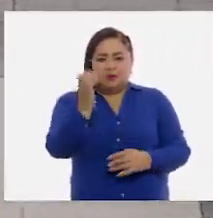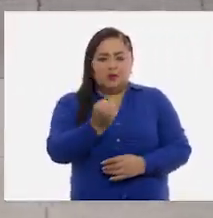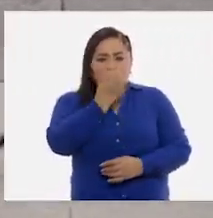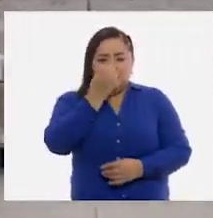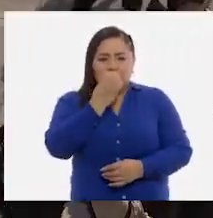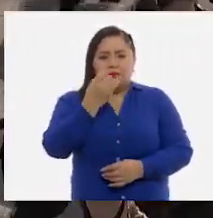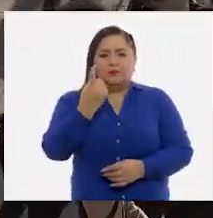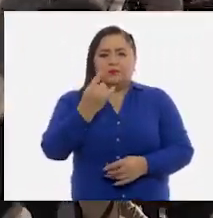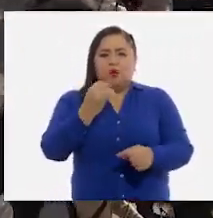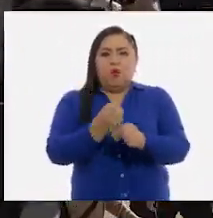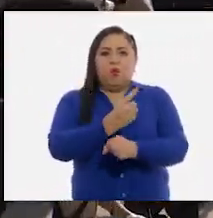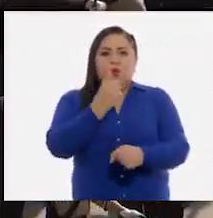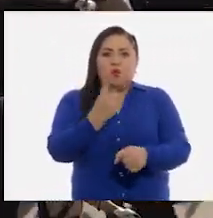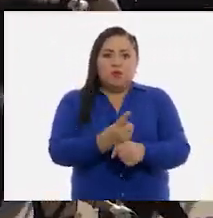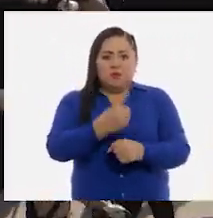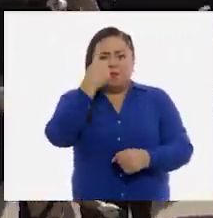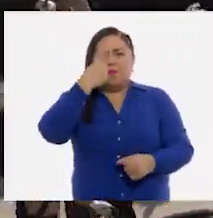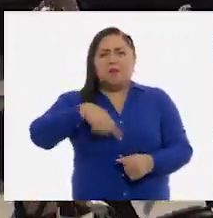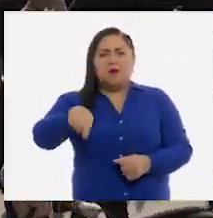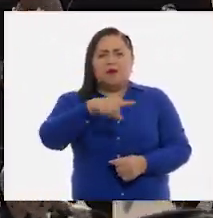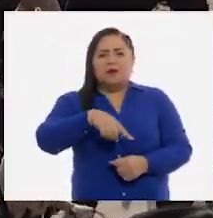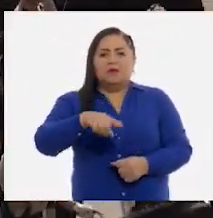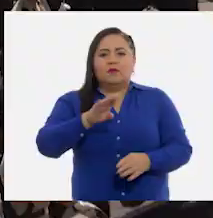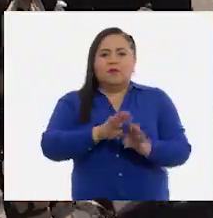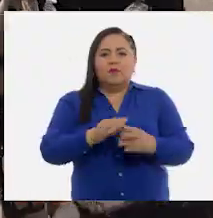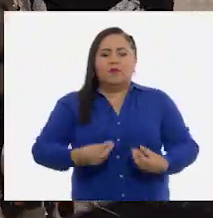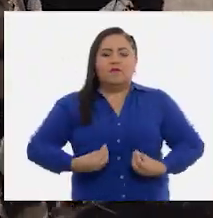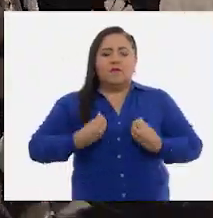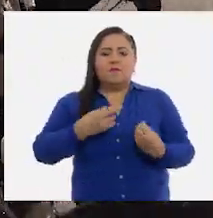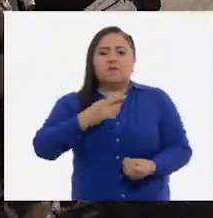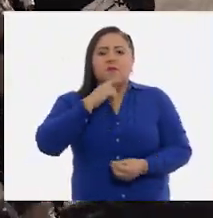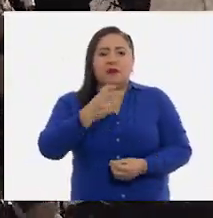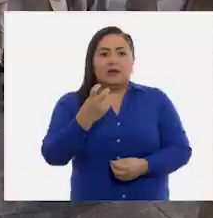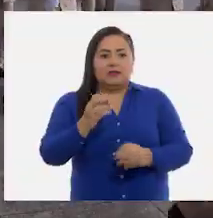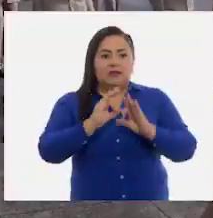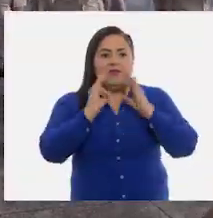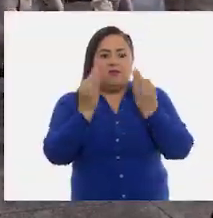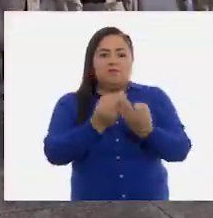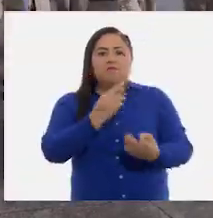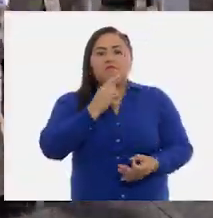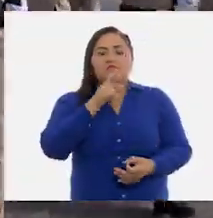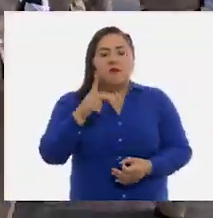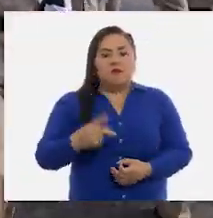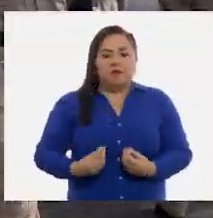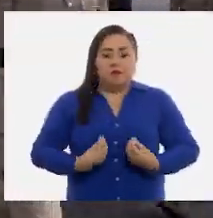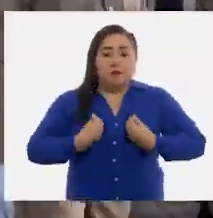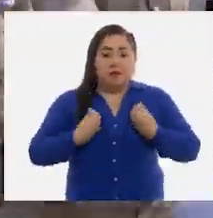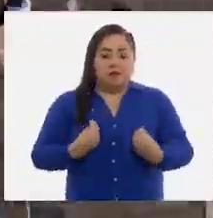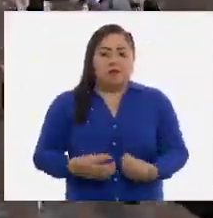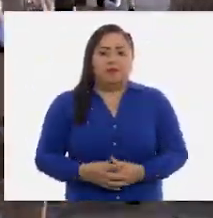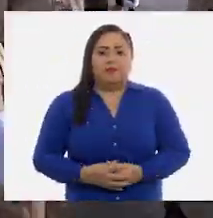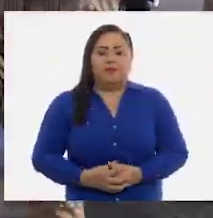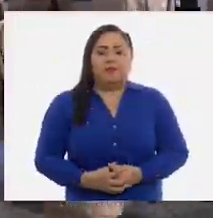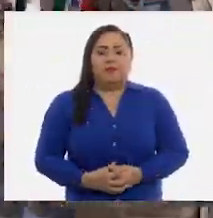un abanico de oportunidades para un estilo de vida. Esto es una forma de vida, un estilo de vida.